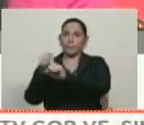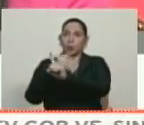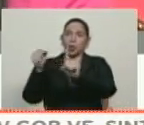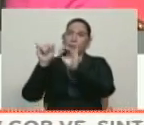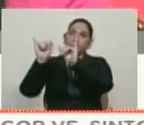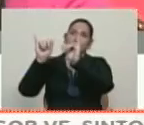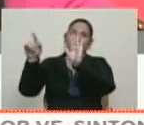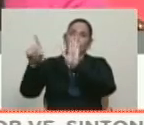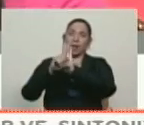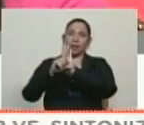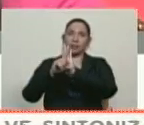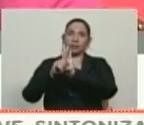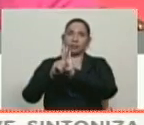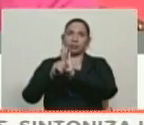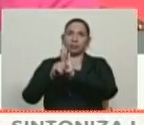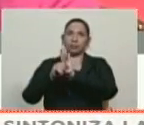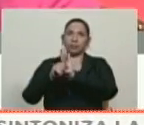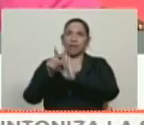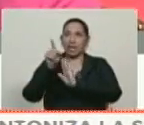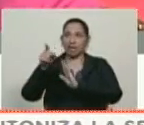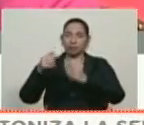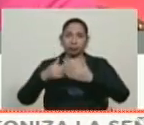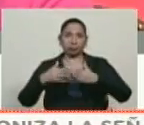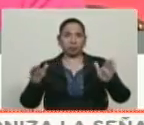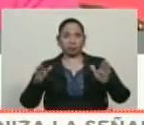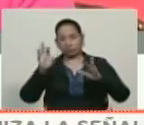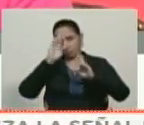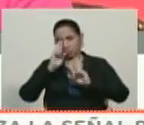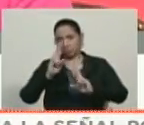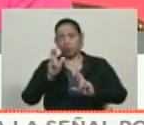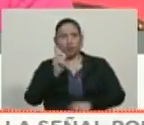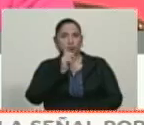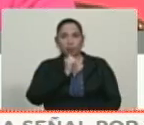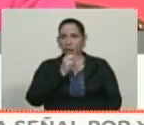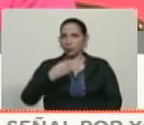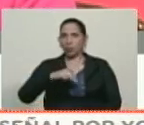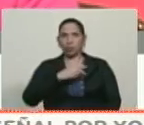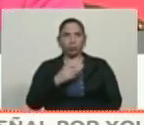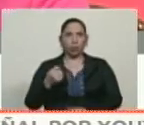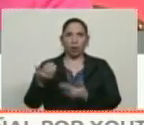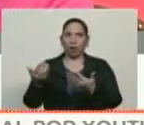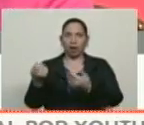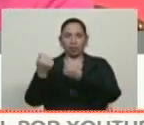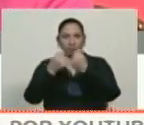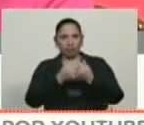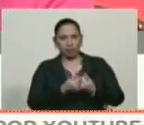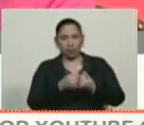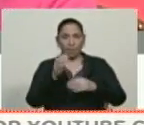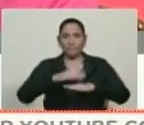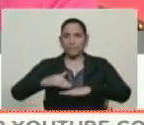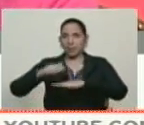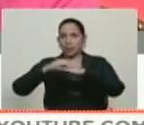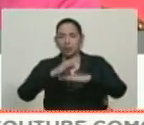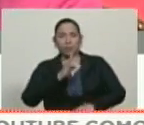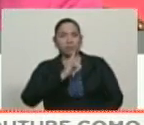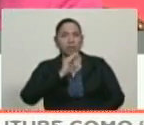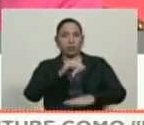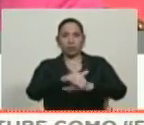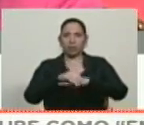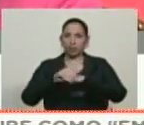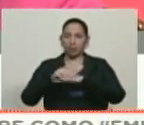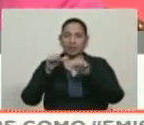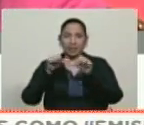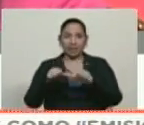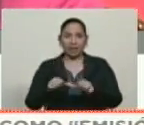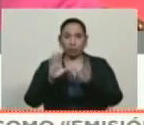leyes. Europa no está dando garantías de respeto a nuestros activos, como está pasando con el Banco de Inglaterra, que se está quedando con el